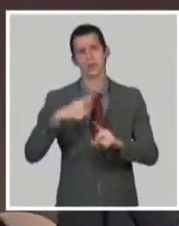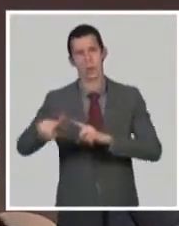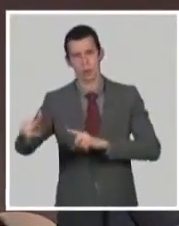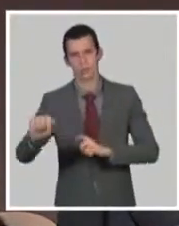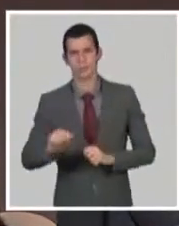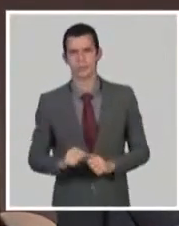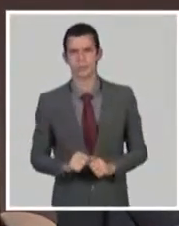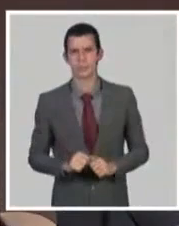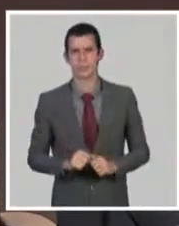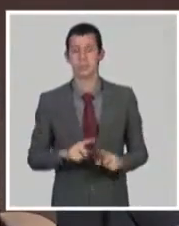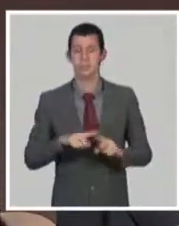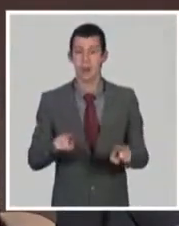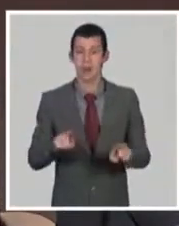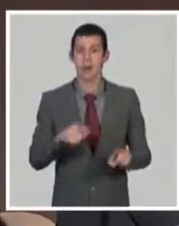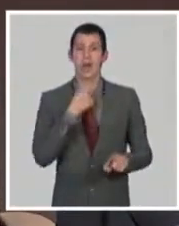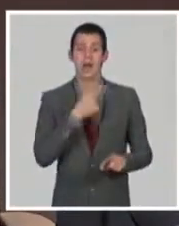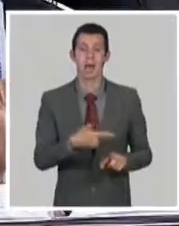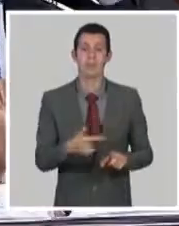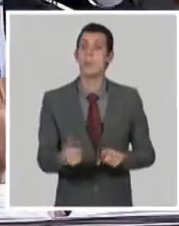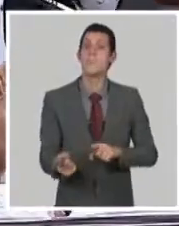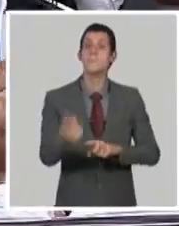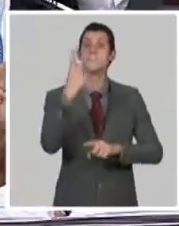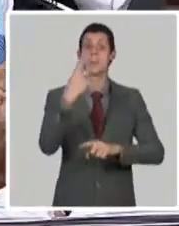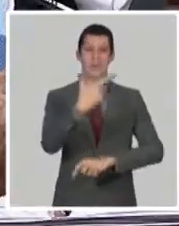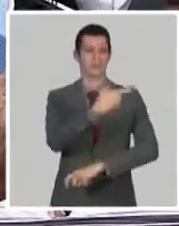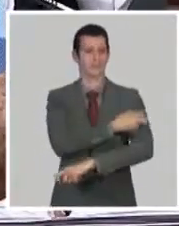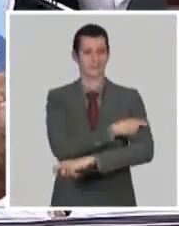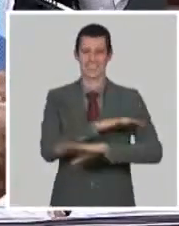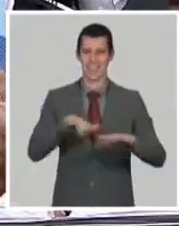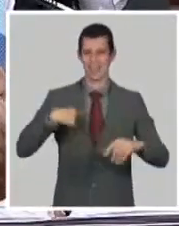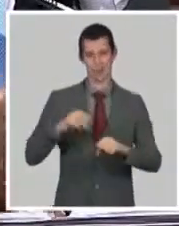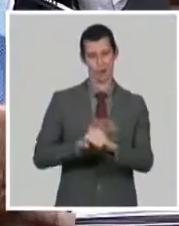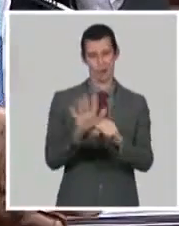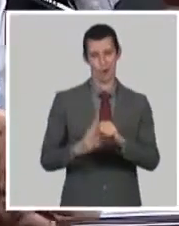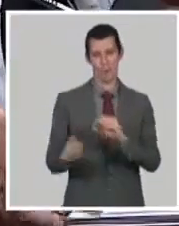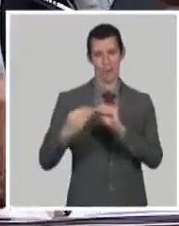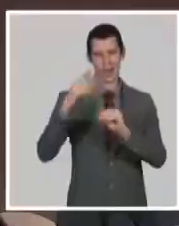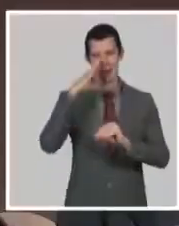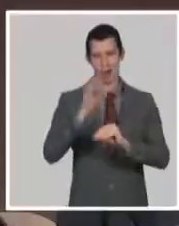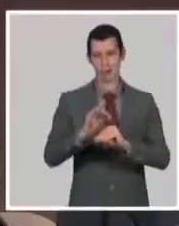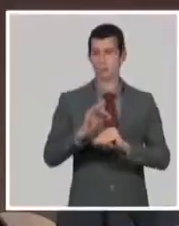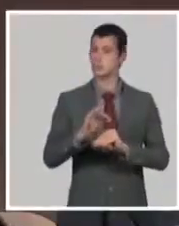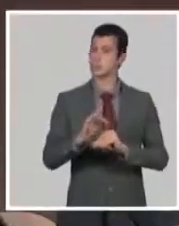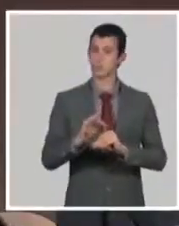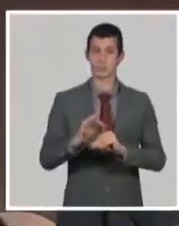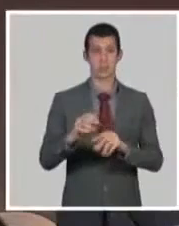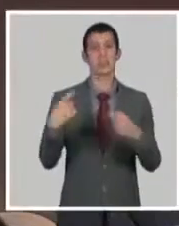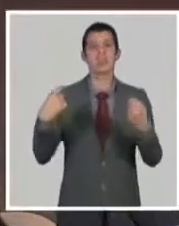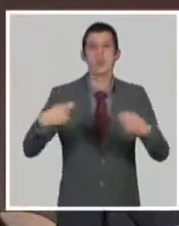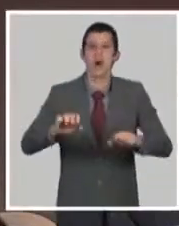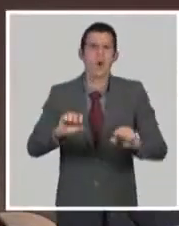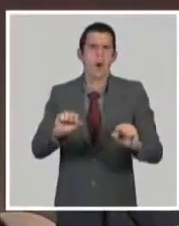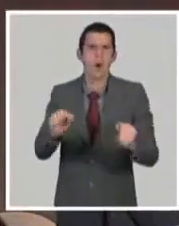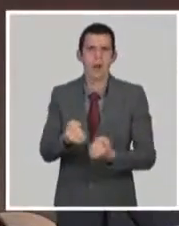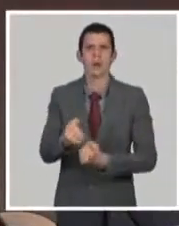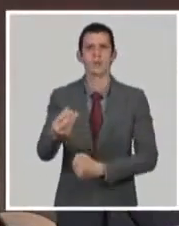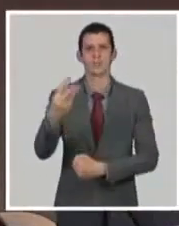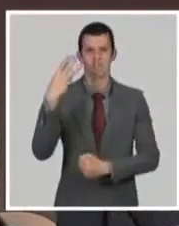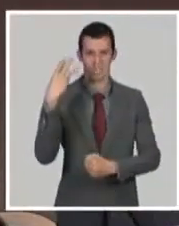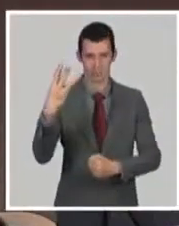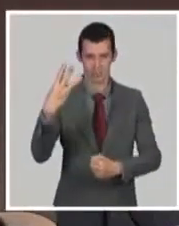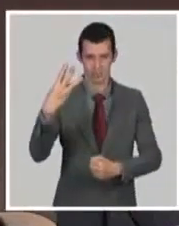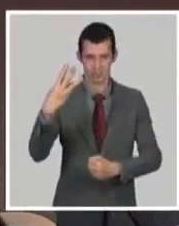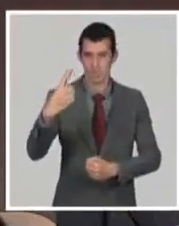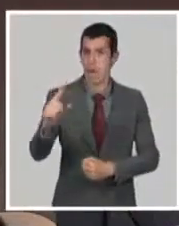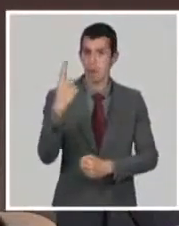cuando estemos en el proceso de la vacunación, la primera dosis no resuelve el problema. No resuelve el problema, o sea que es una cosa, algo que nosotros tenemos que explicar.